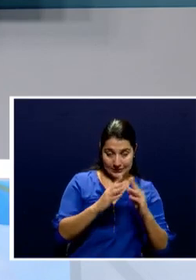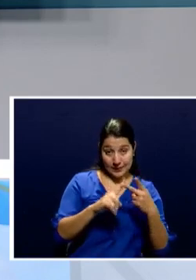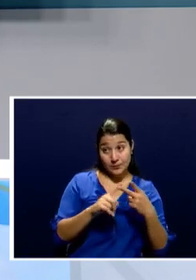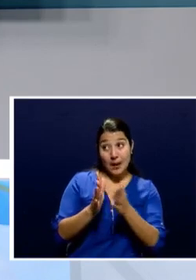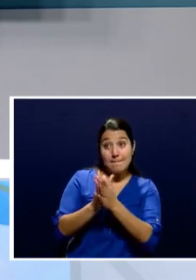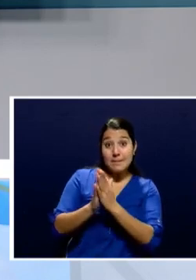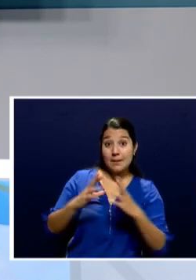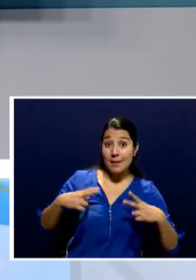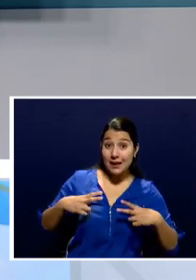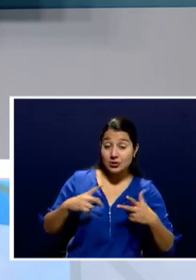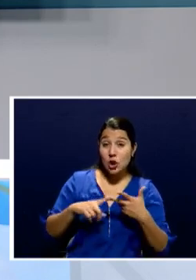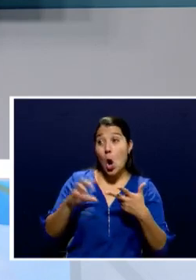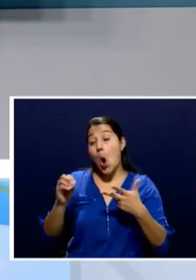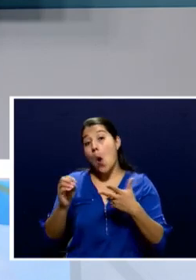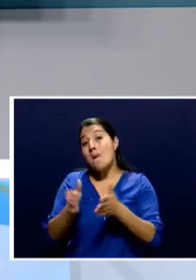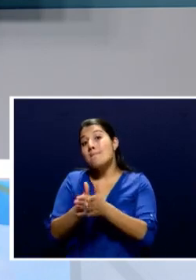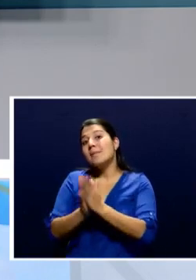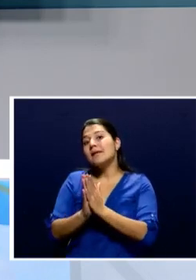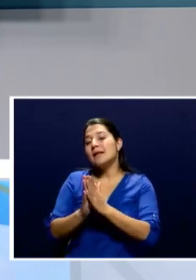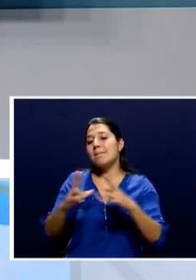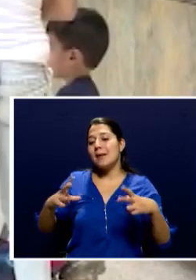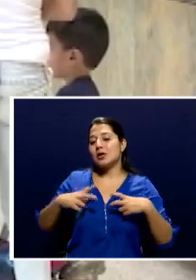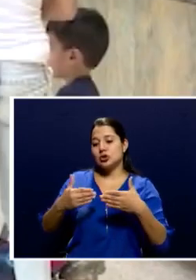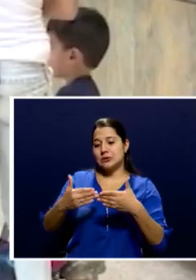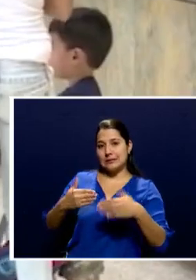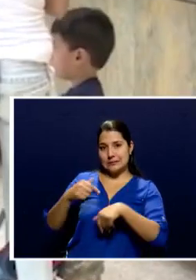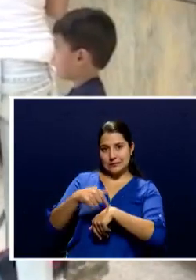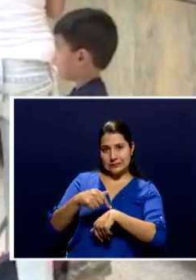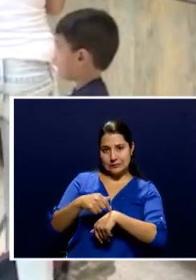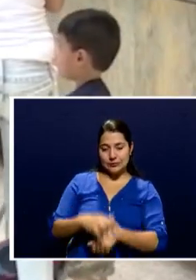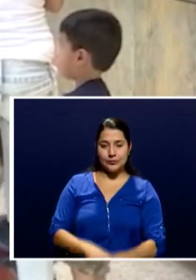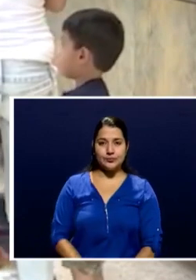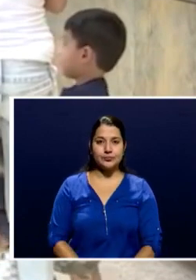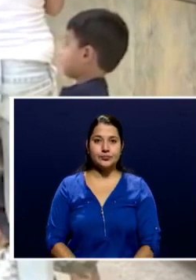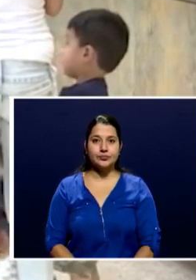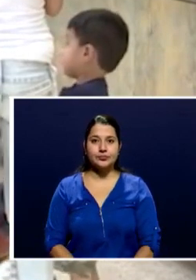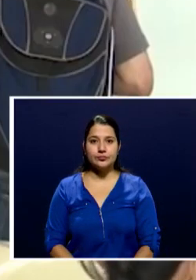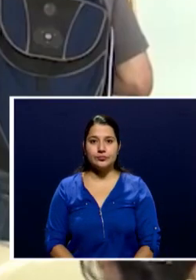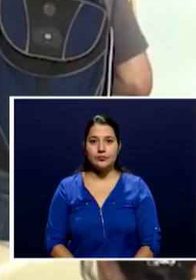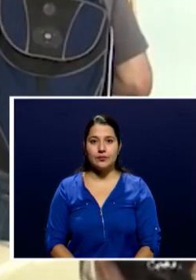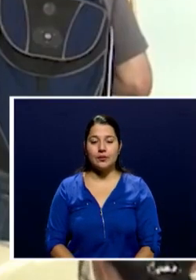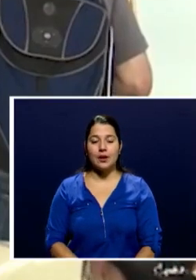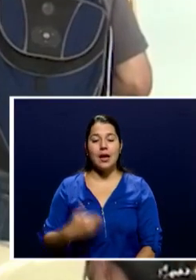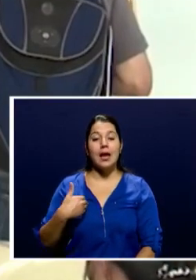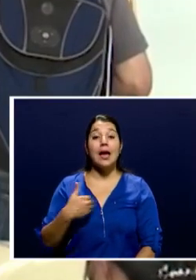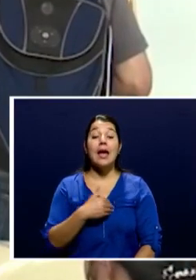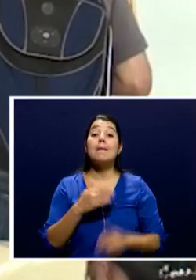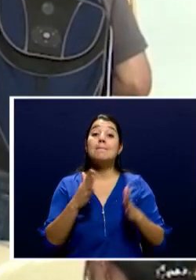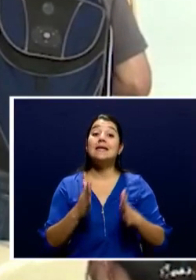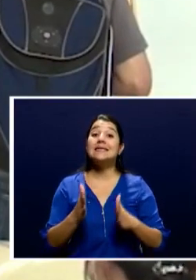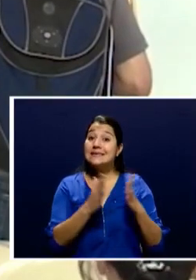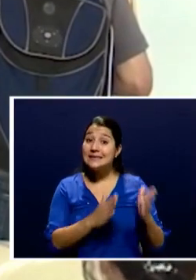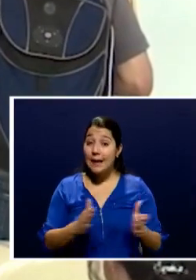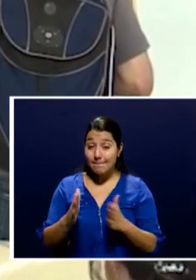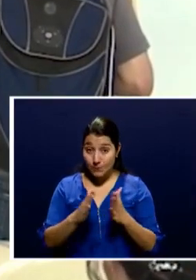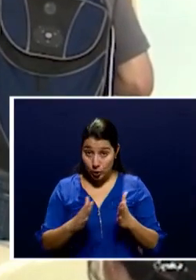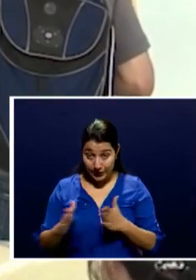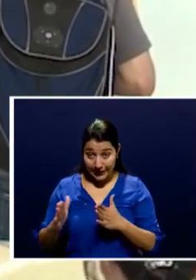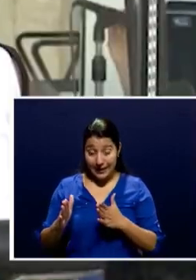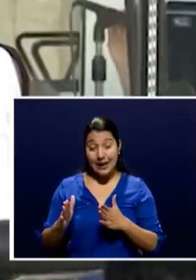bien pedirlas por adelantado. La ministra de Planificación y Política